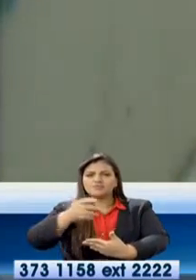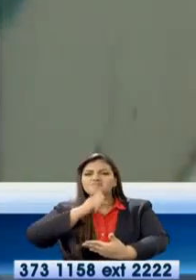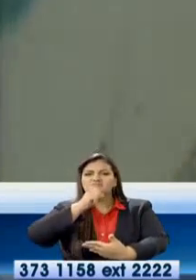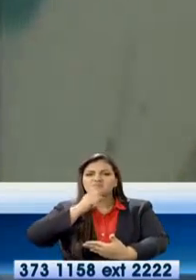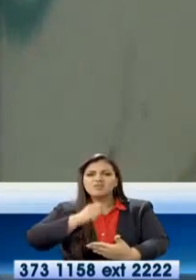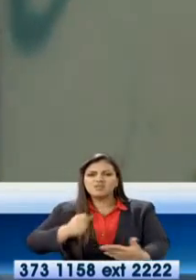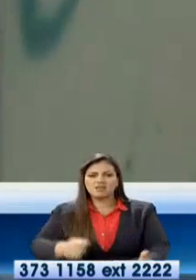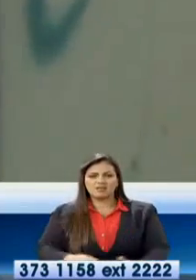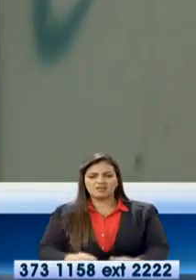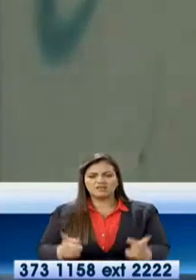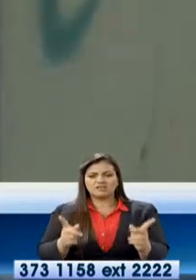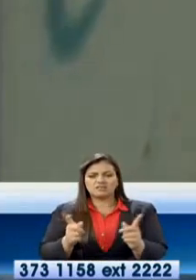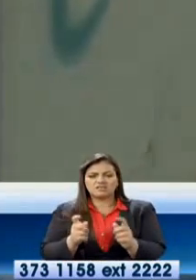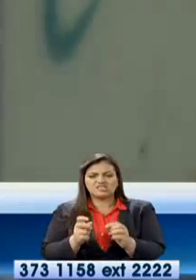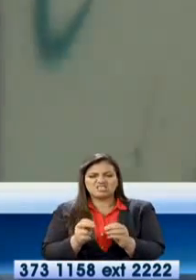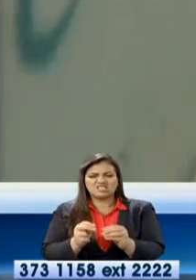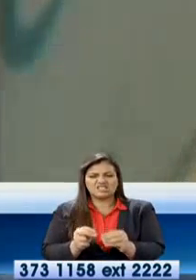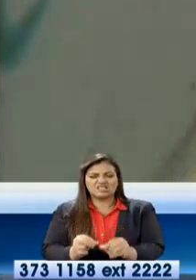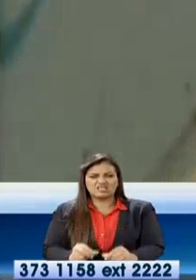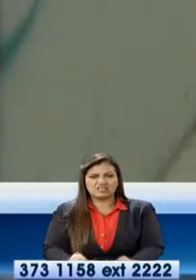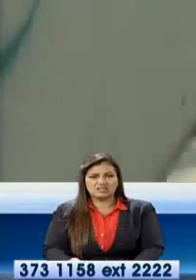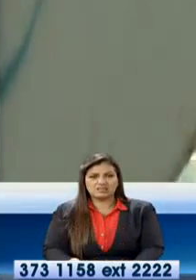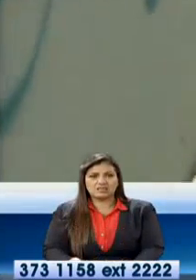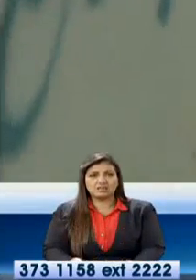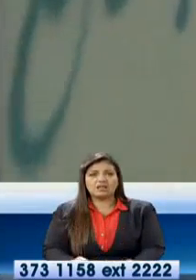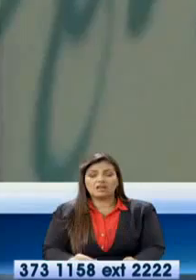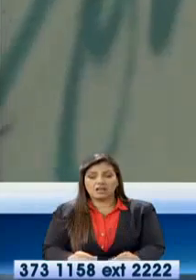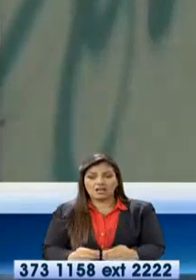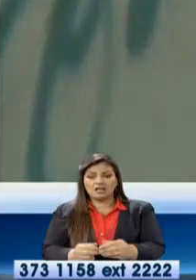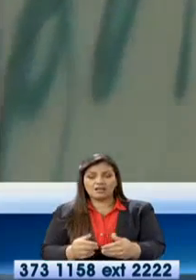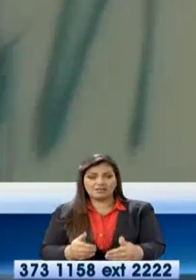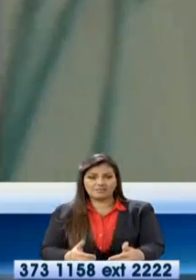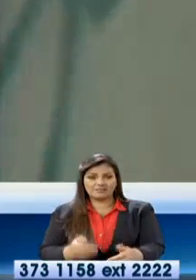y el cemento que está justamente a los lados